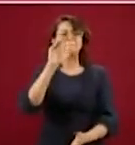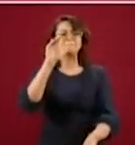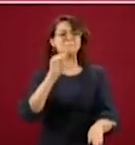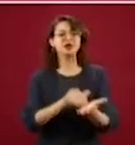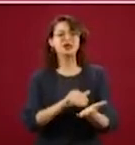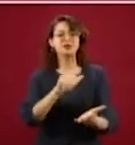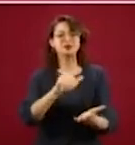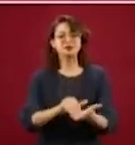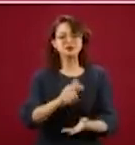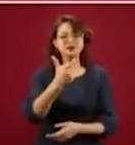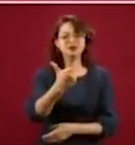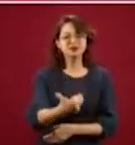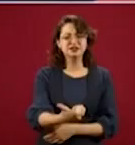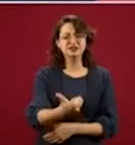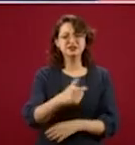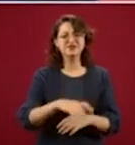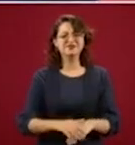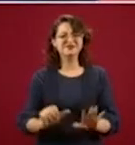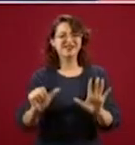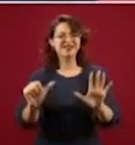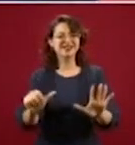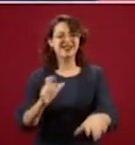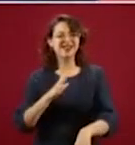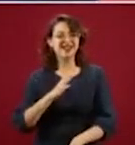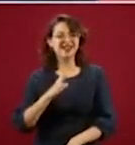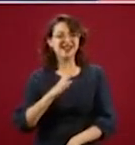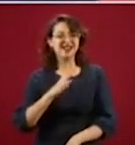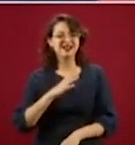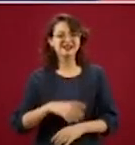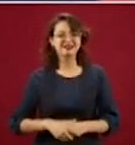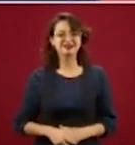1,000 millones de pesos, 6,